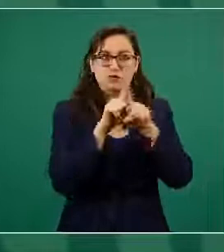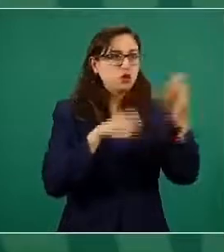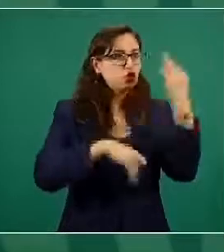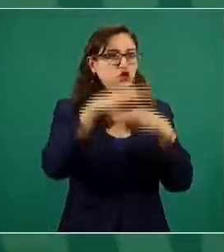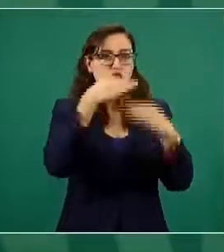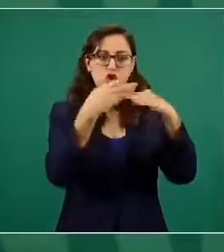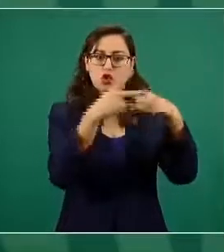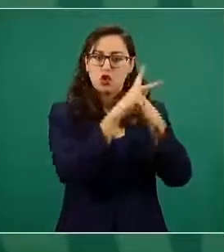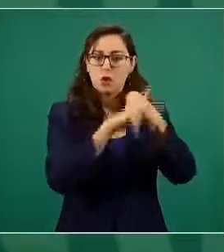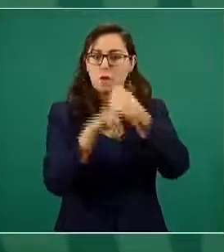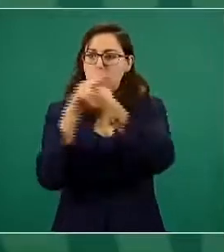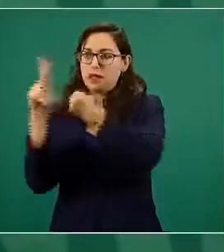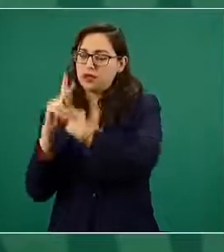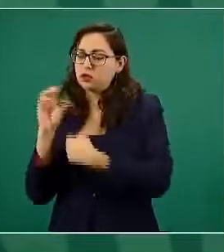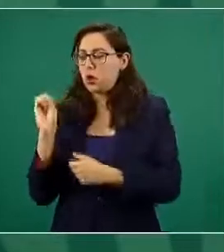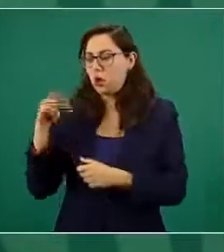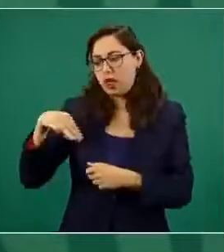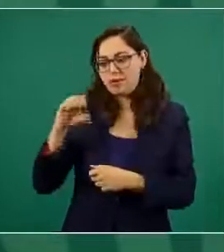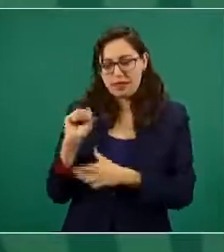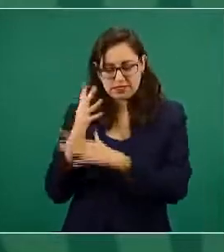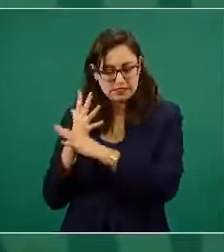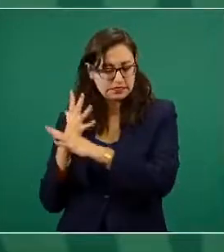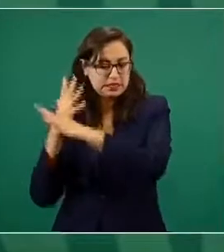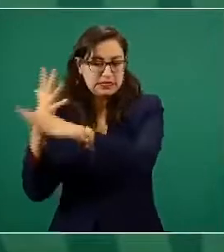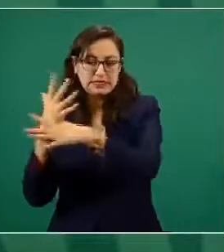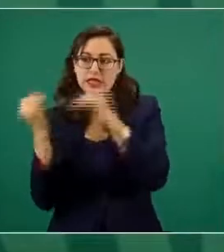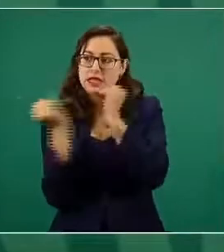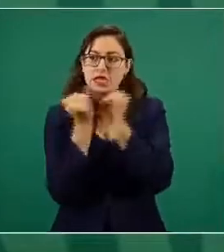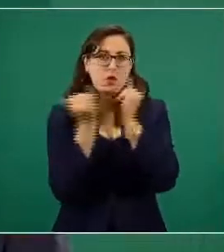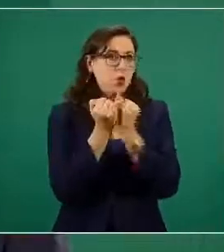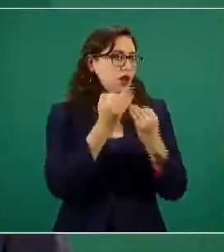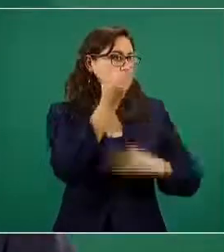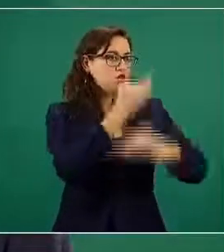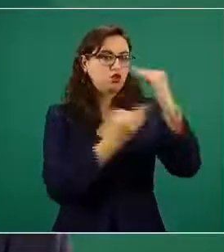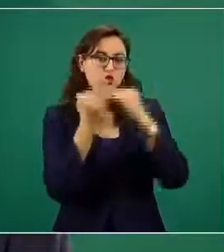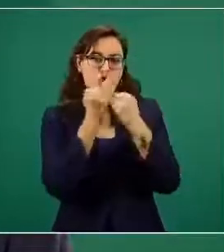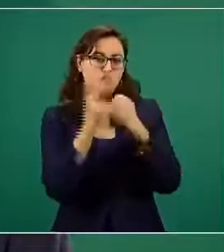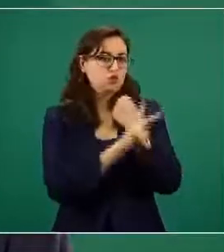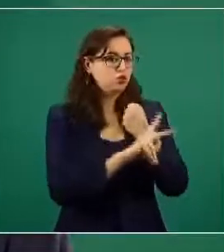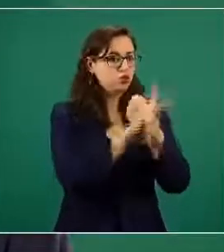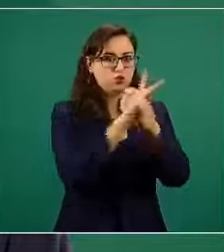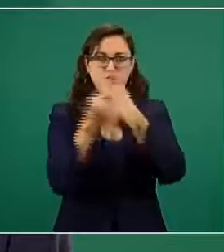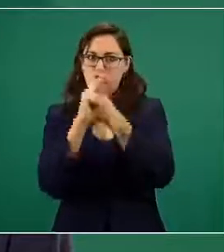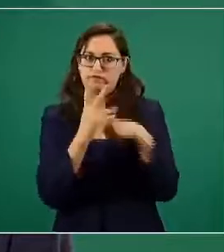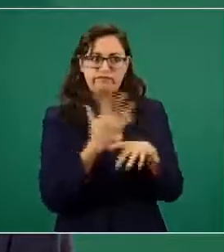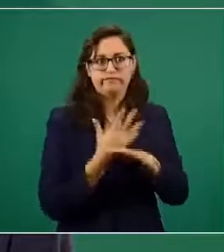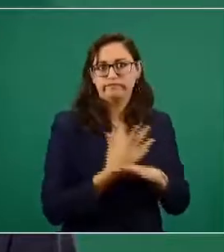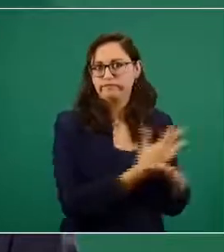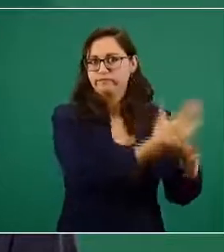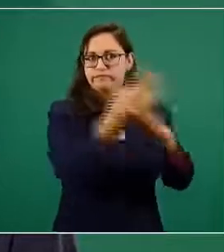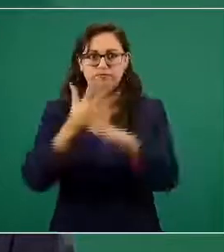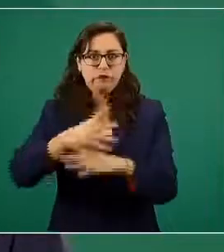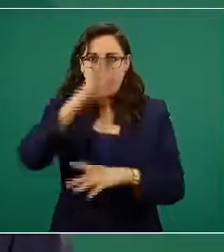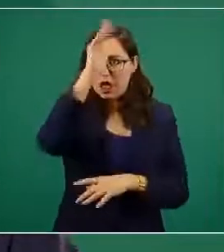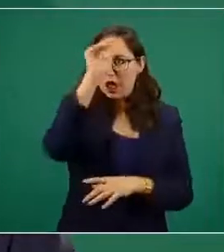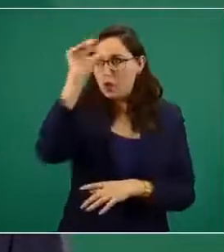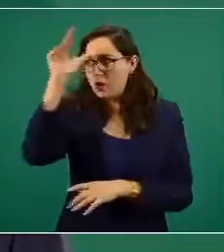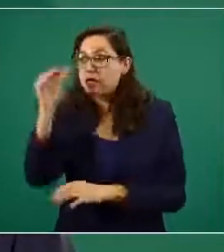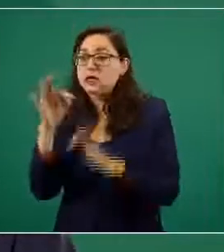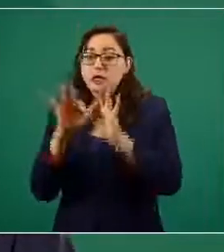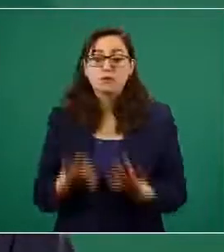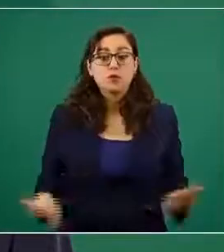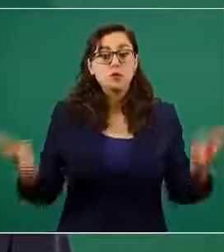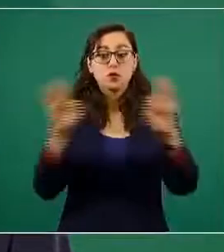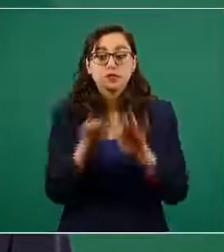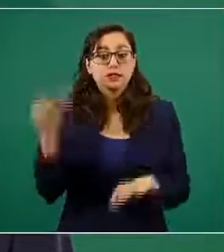pero también es la perspectiva que han tenido todos los países. Es muy deseable la cooperación armónica de todos